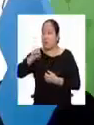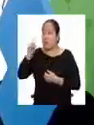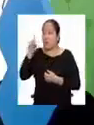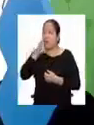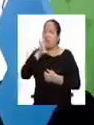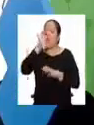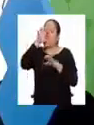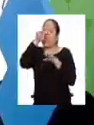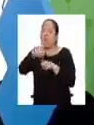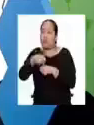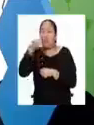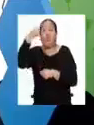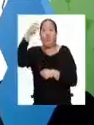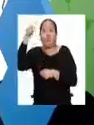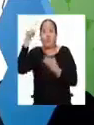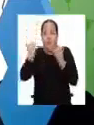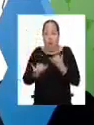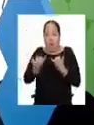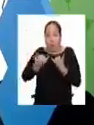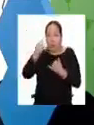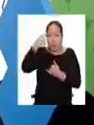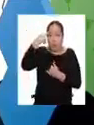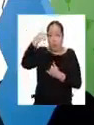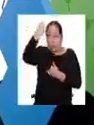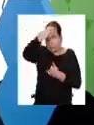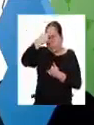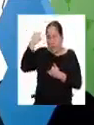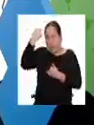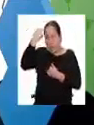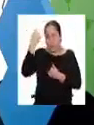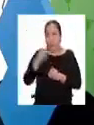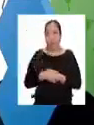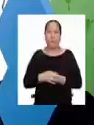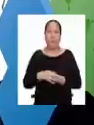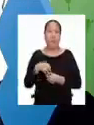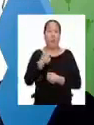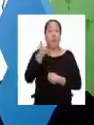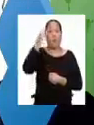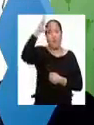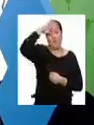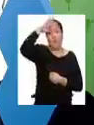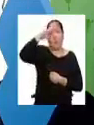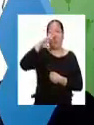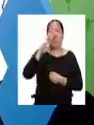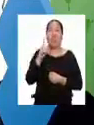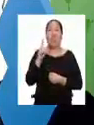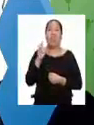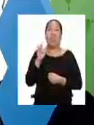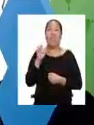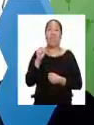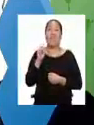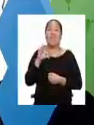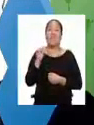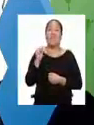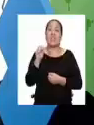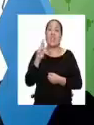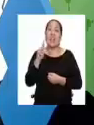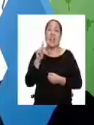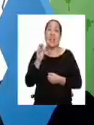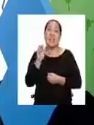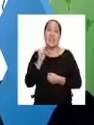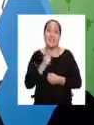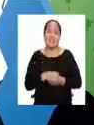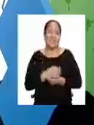Wow. Volviendo al tema, otro filósofo que profundizó bastante fue René Descartes. A ver, Delta, cuéntanos a tu